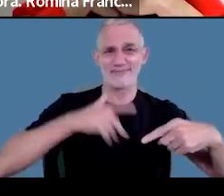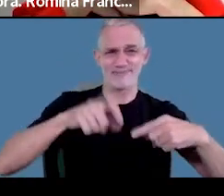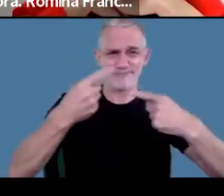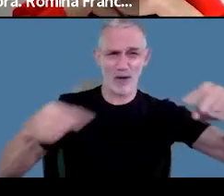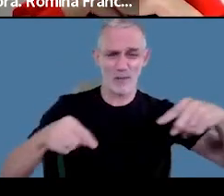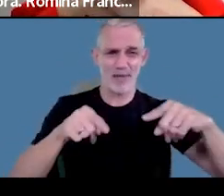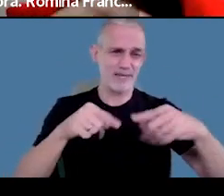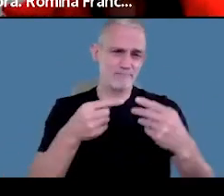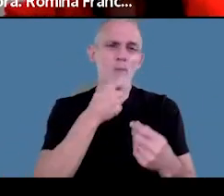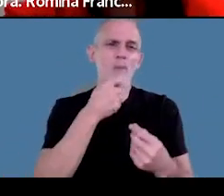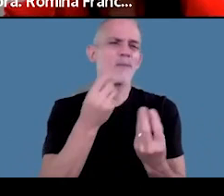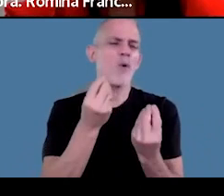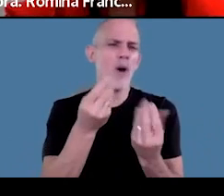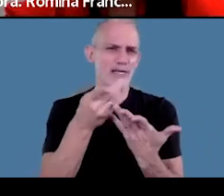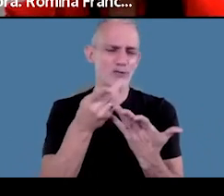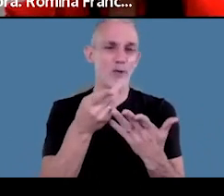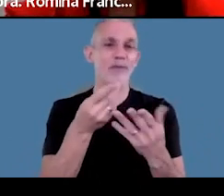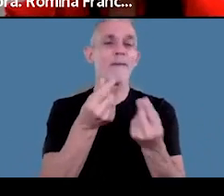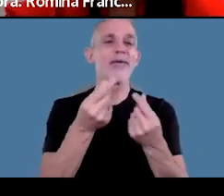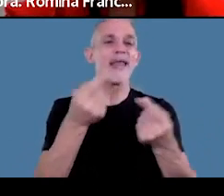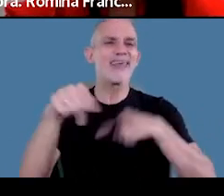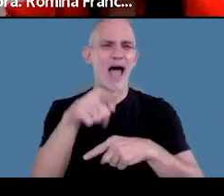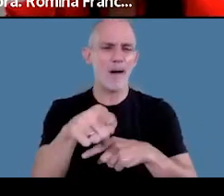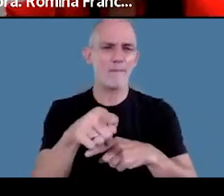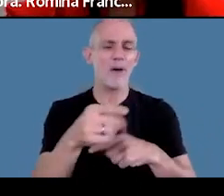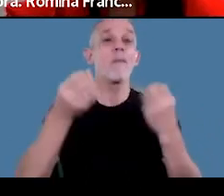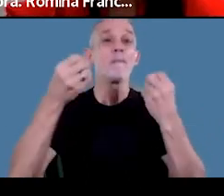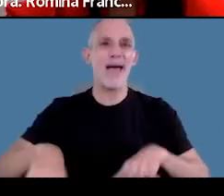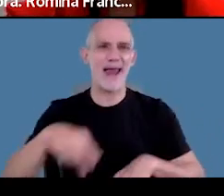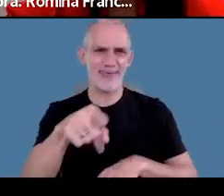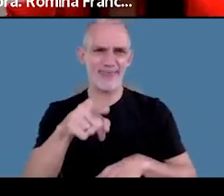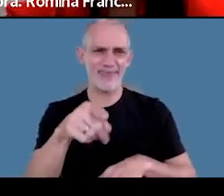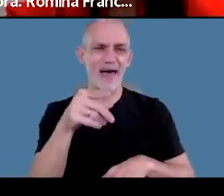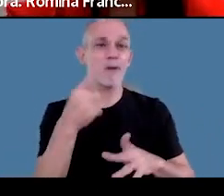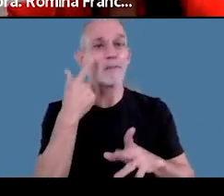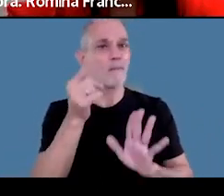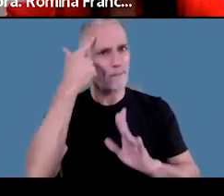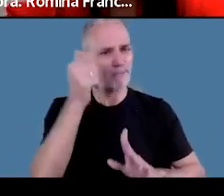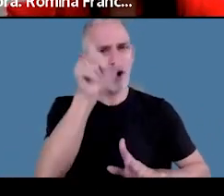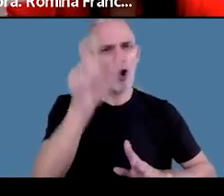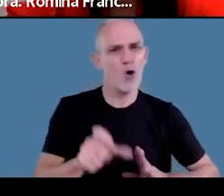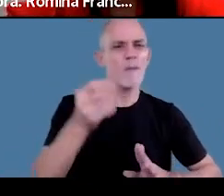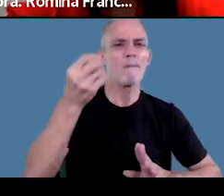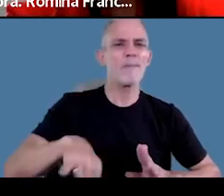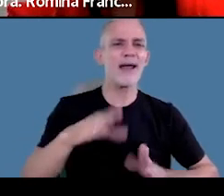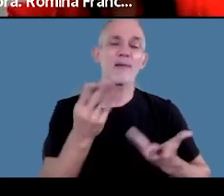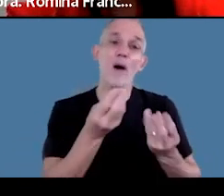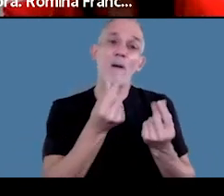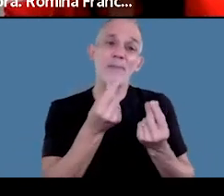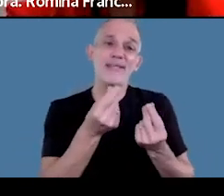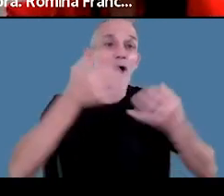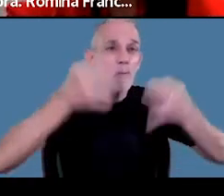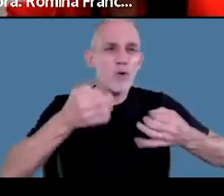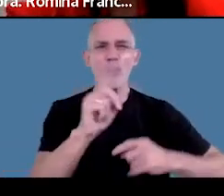cambio, en este caso, nos van a generar pérdida. Lo vamos a considerar que si bien no es un monetario puro, es